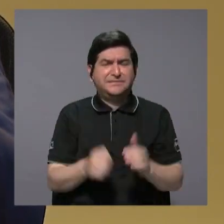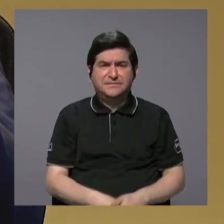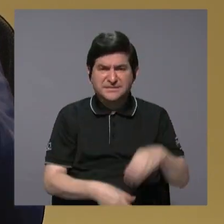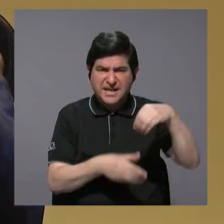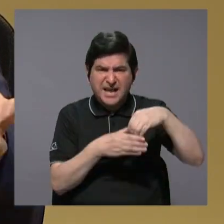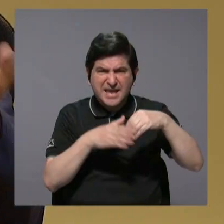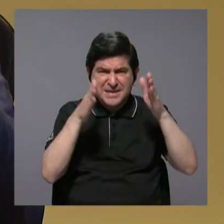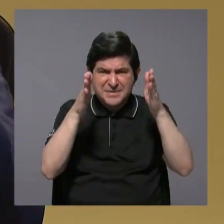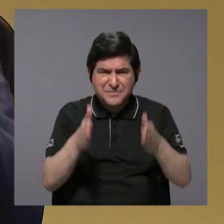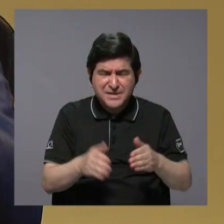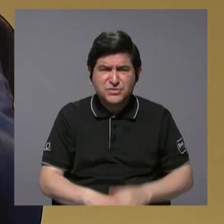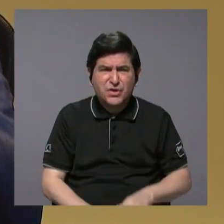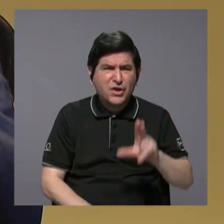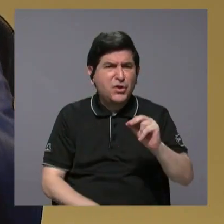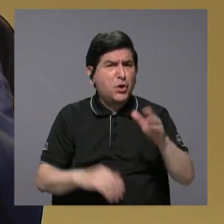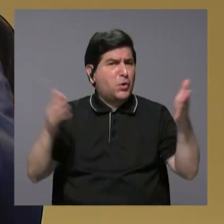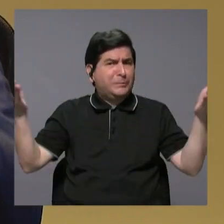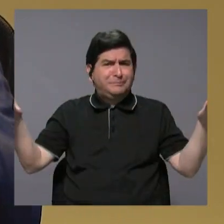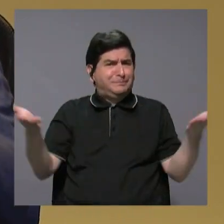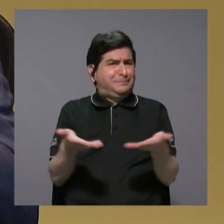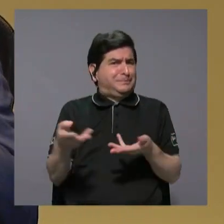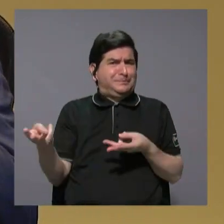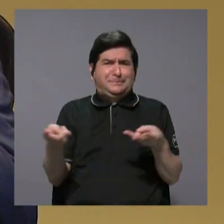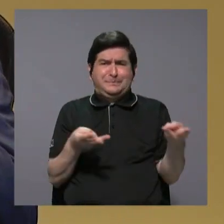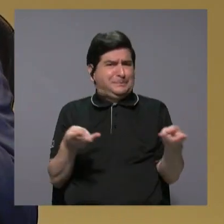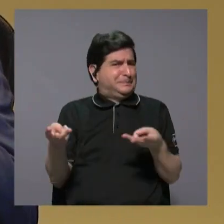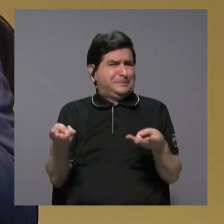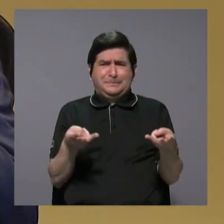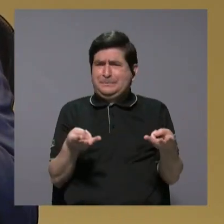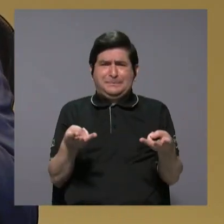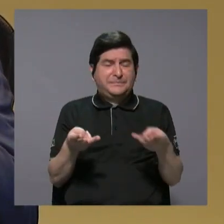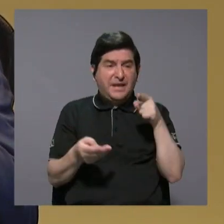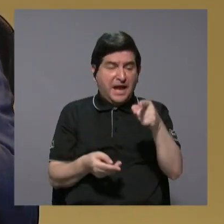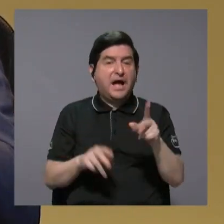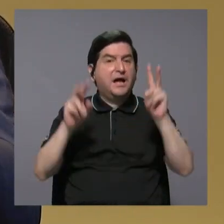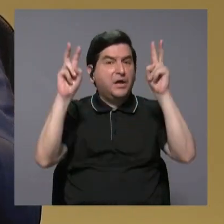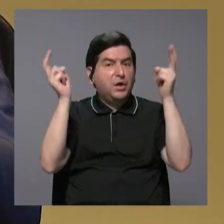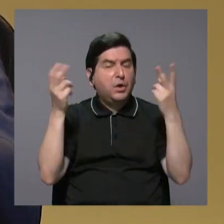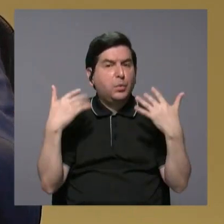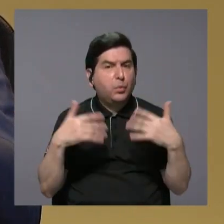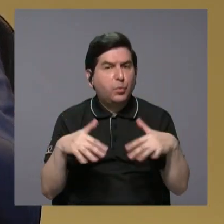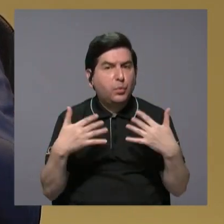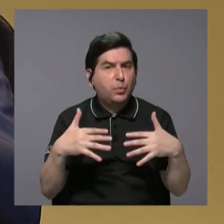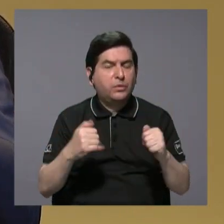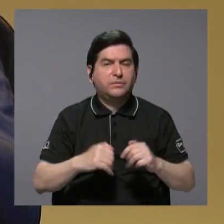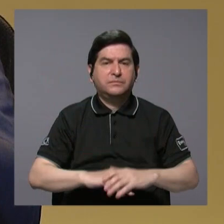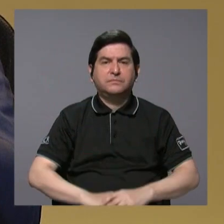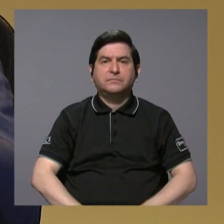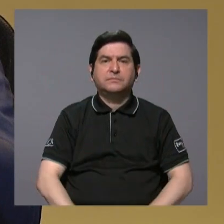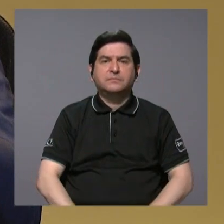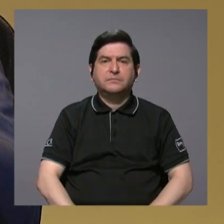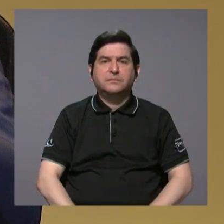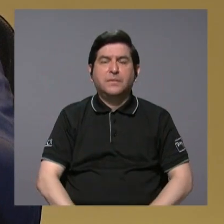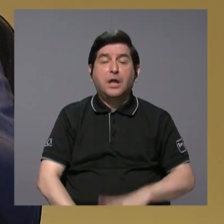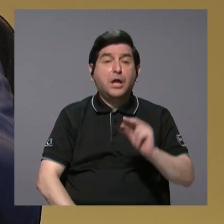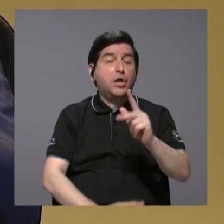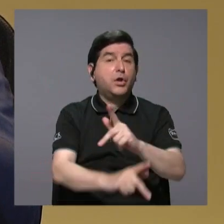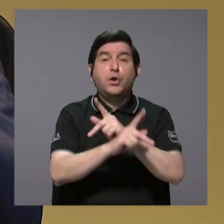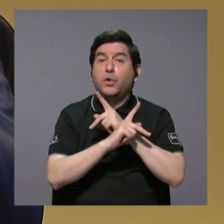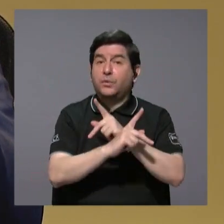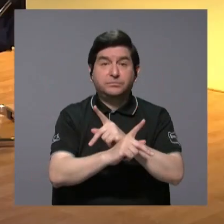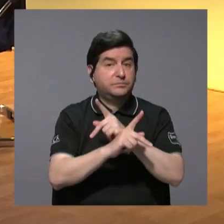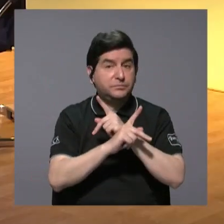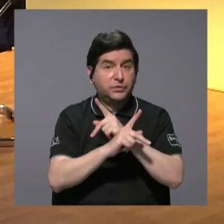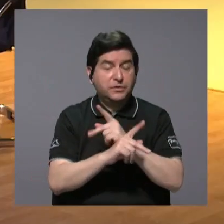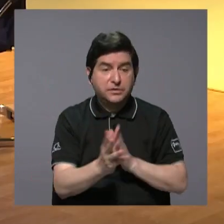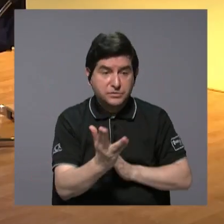inversionistas que no son bienvenidos a esos mercados. Entonces, ahí hay todo un tema. Y no se protegen entonces